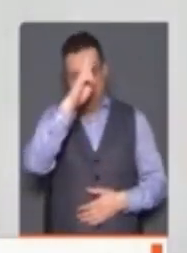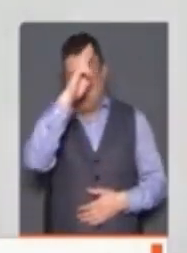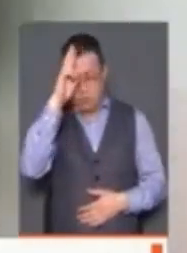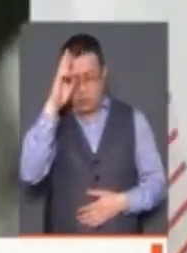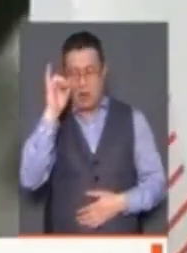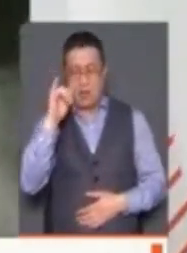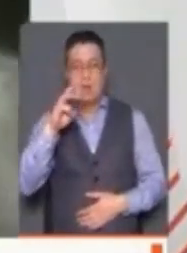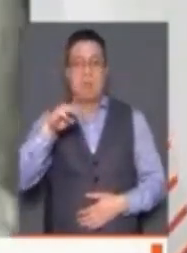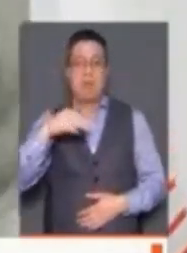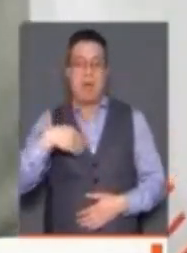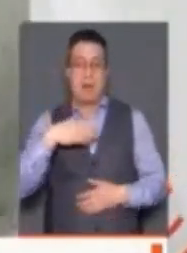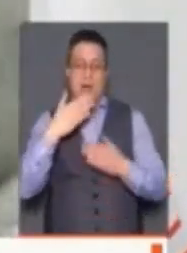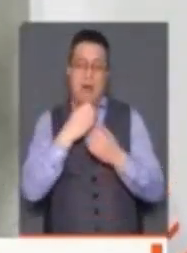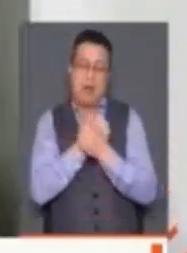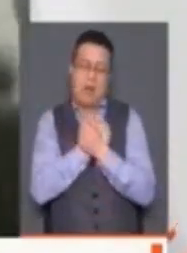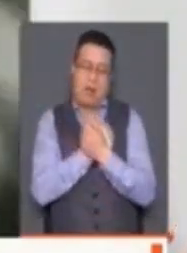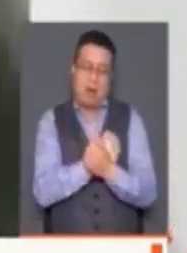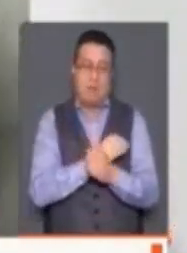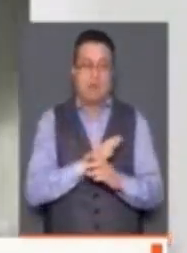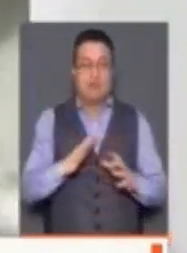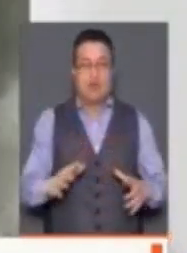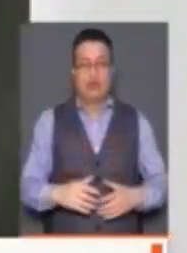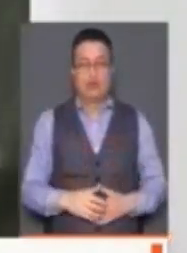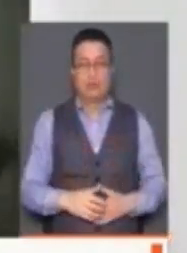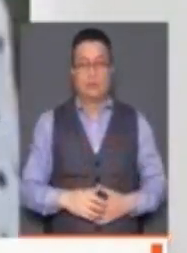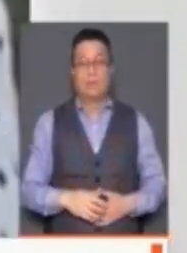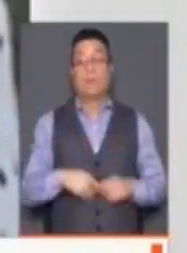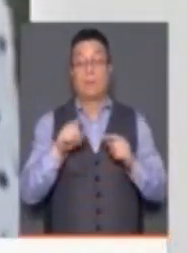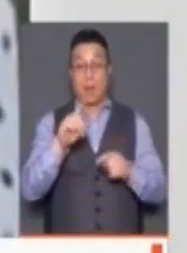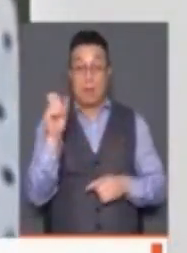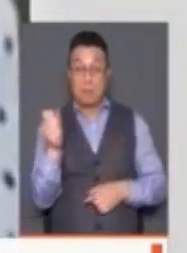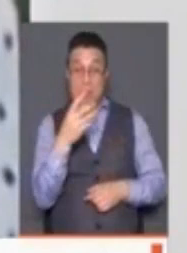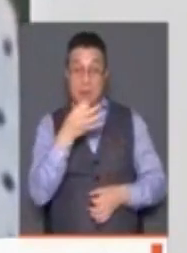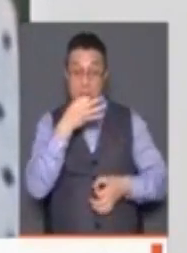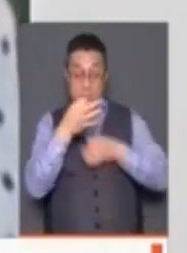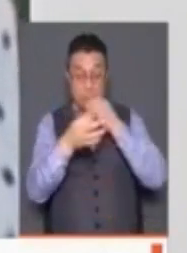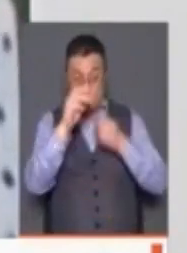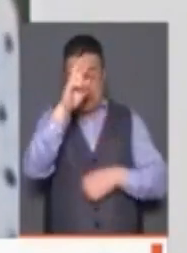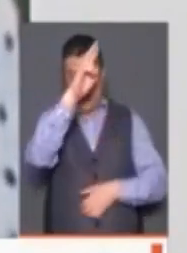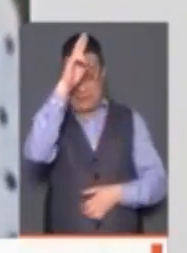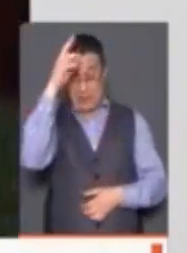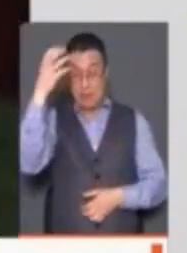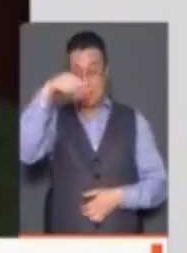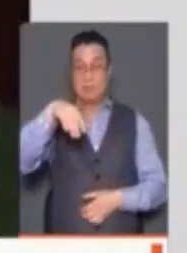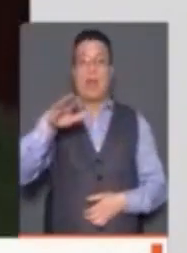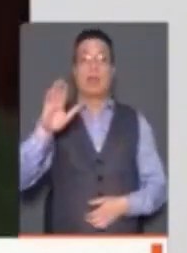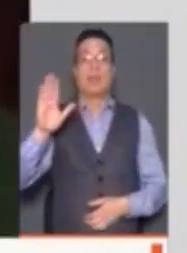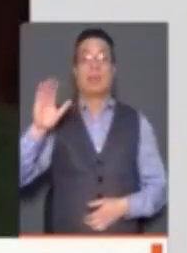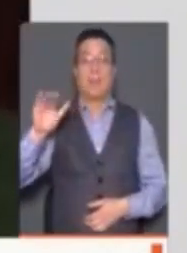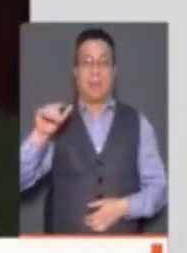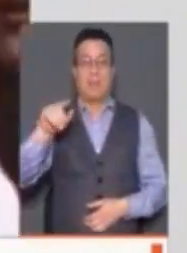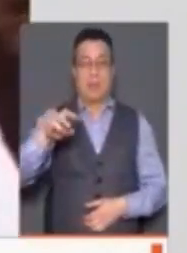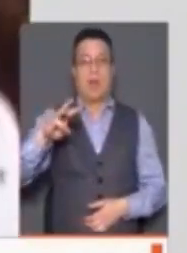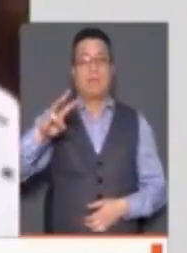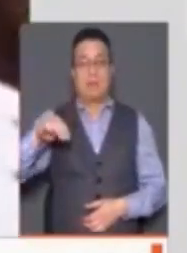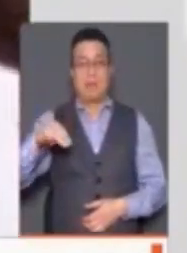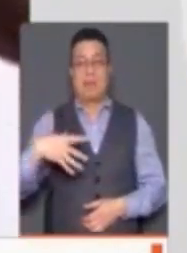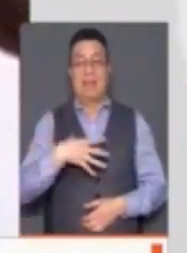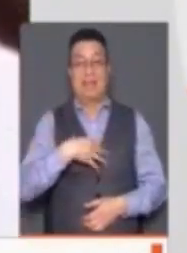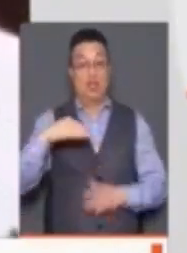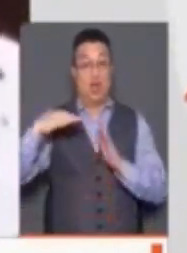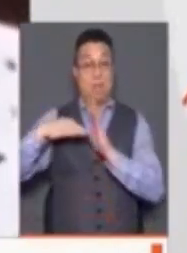amada. Las primeras palabras de Carlos como rey fueron para despedirse de su madre. El hijo mayor de